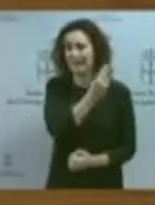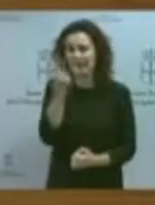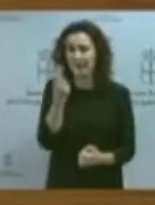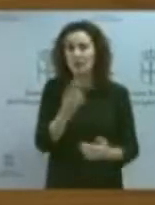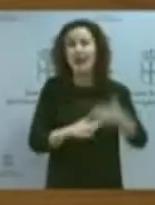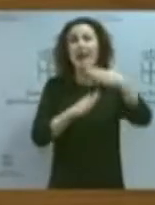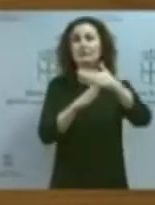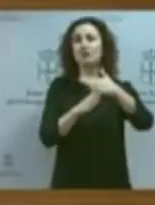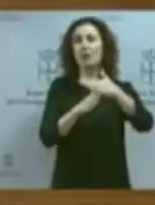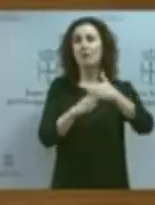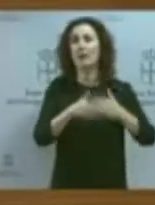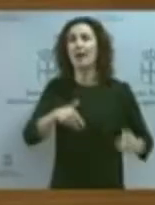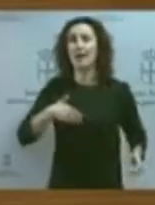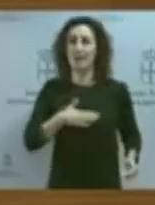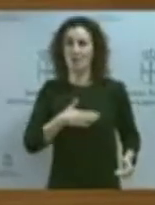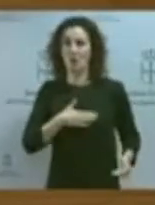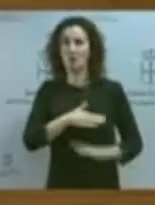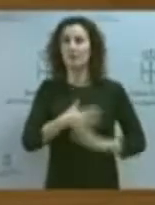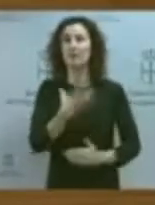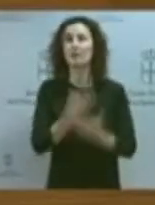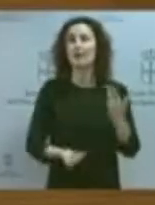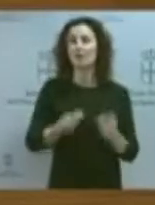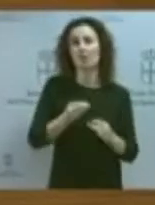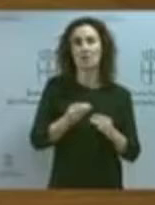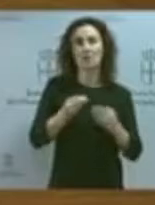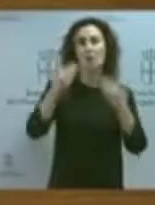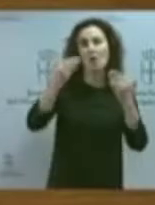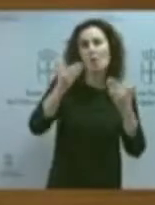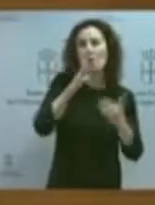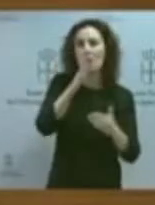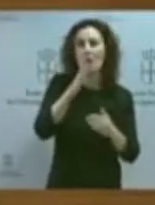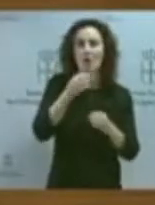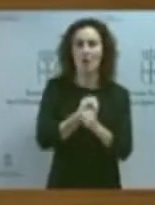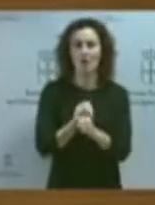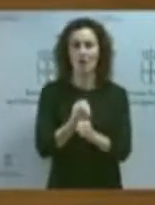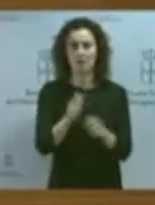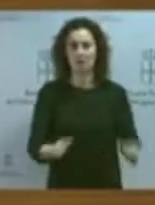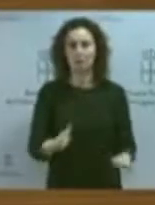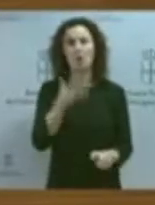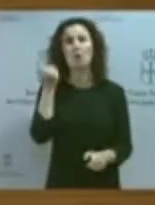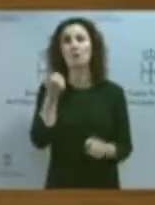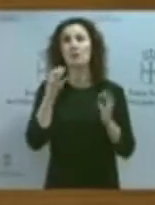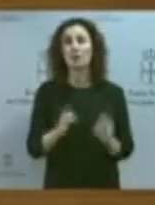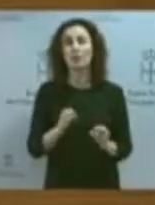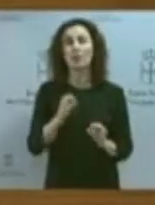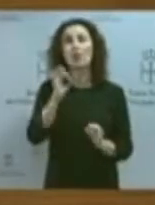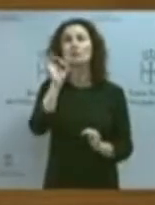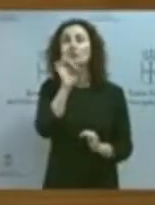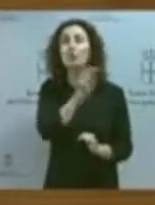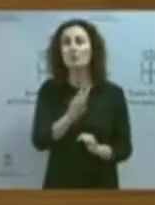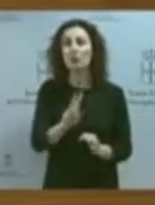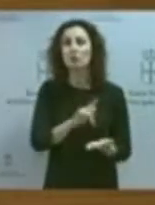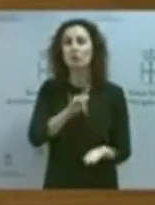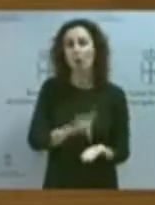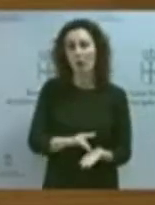mundo? El año 2022 no debería ser un año importante para Asturias por lo que llamen la batalla de Covadonga. Debería serlo porque no tuvieran que marchar